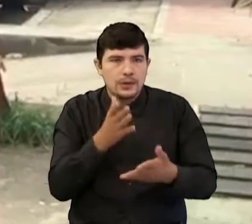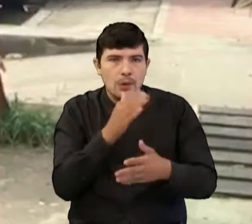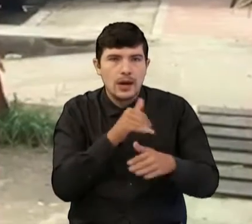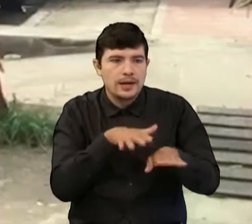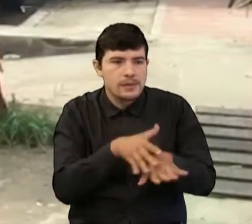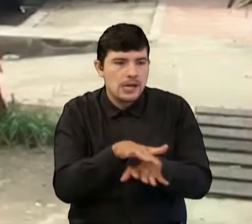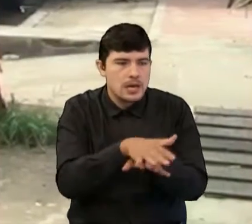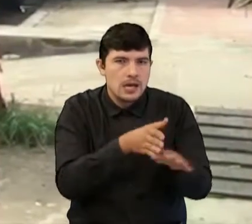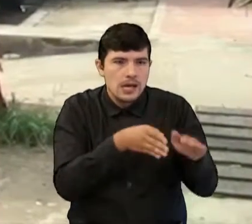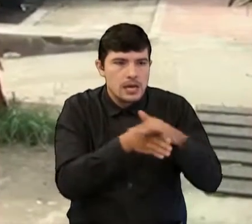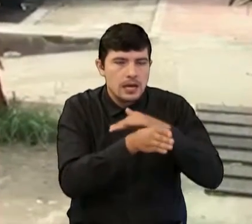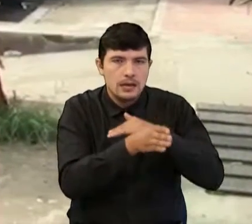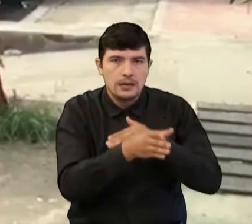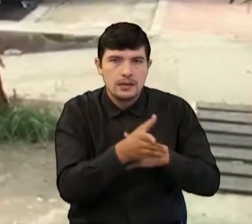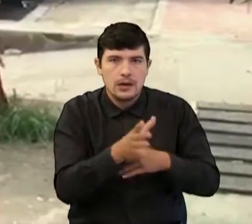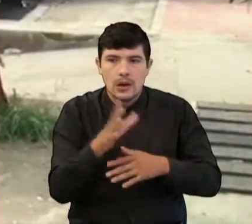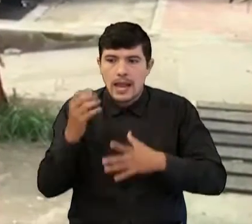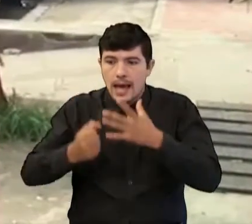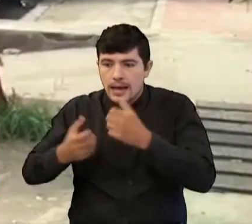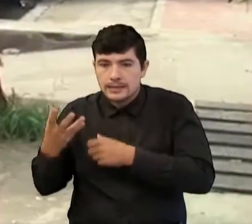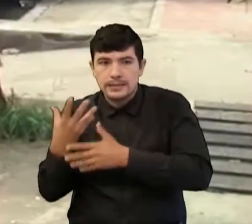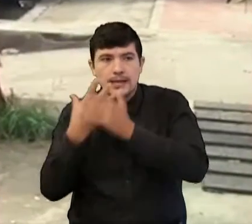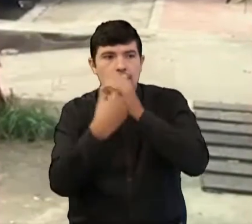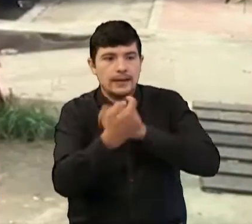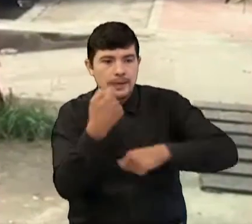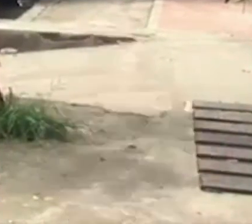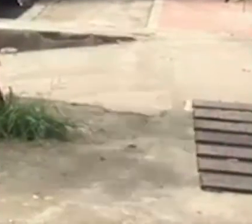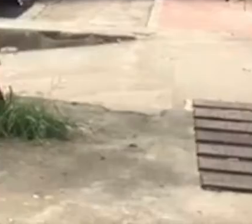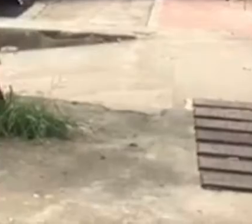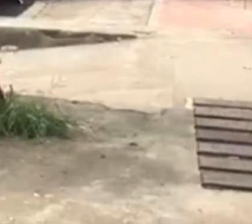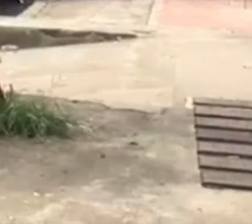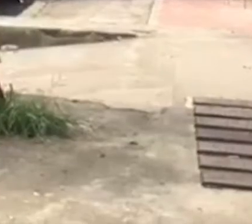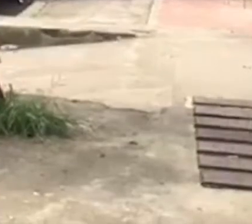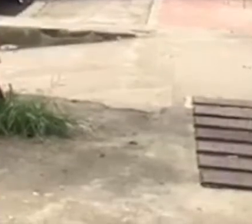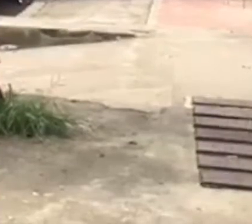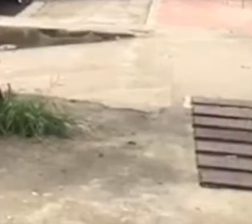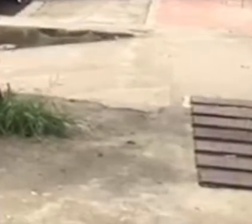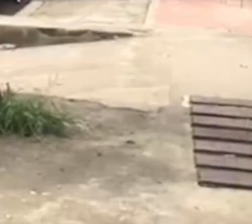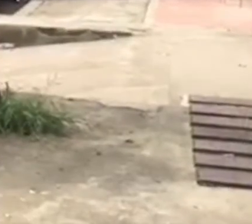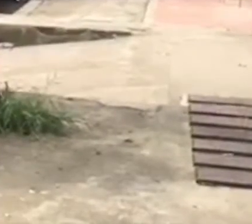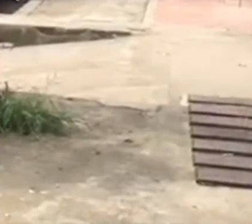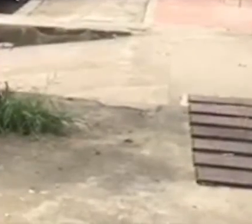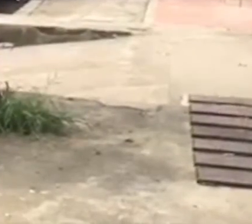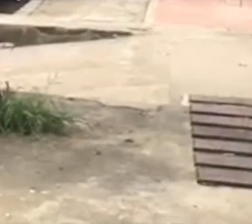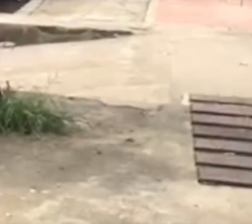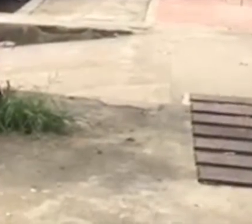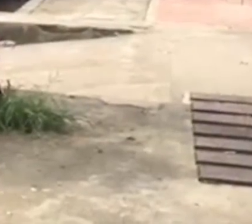absolutamente nada como comunicarnos, ni leche, ni cacao, ni plátano, ni yuca, ni nada, doctor Domingo. Entonces...